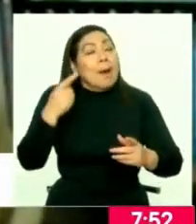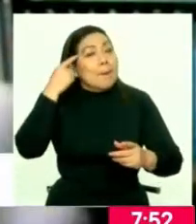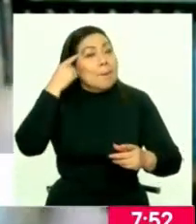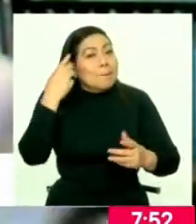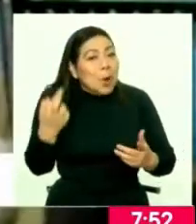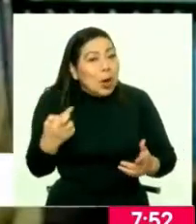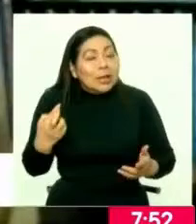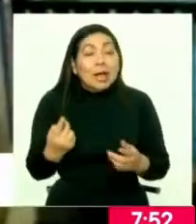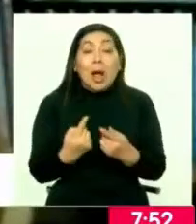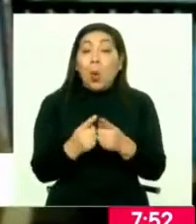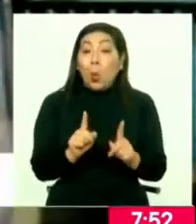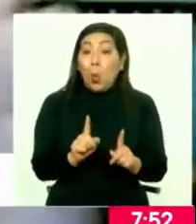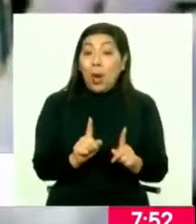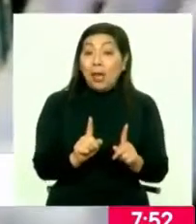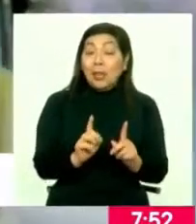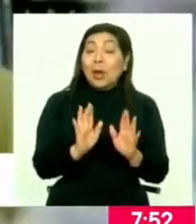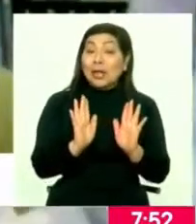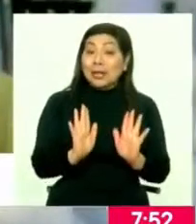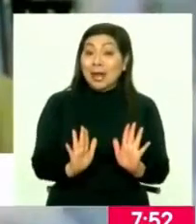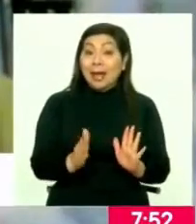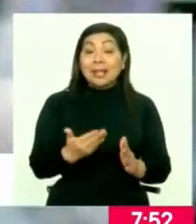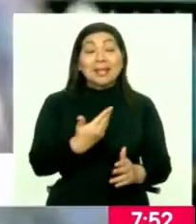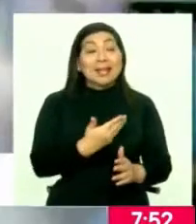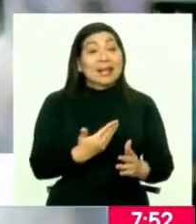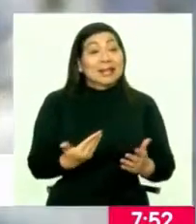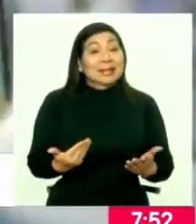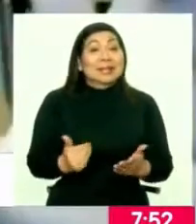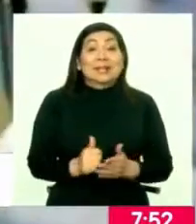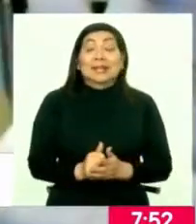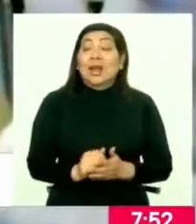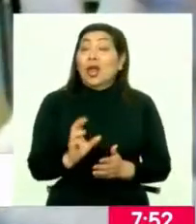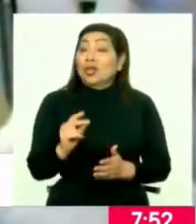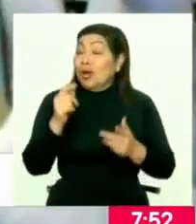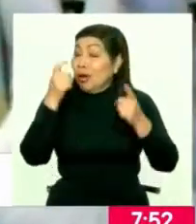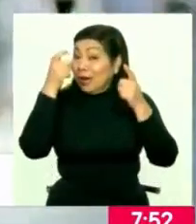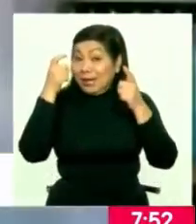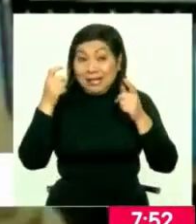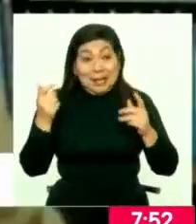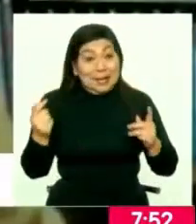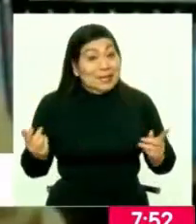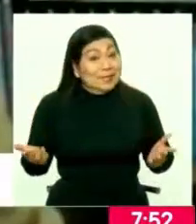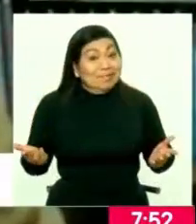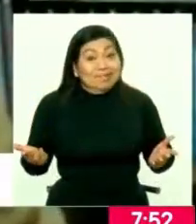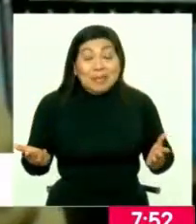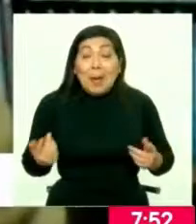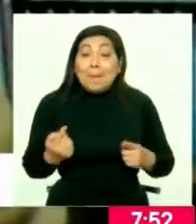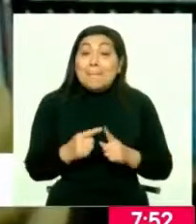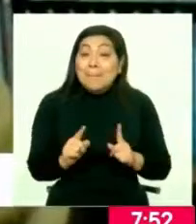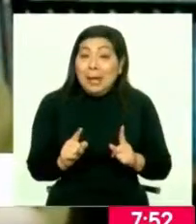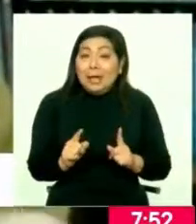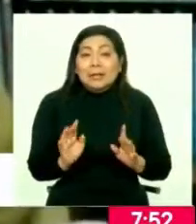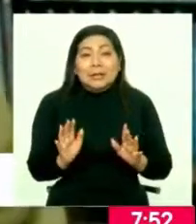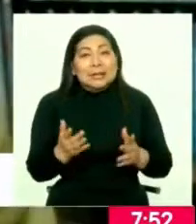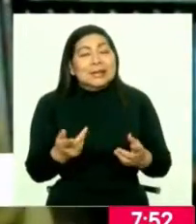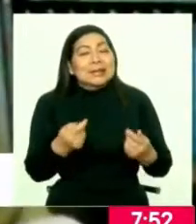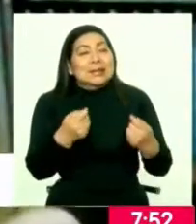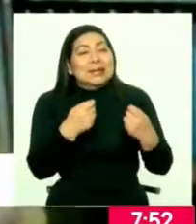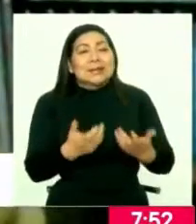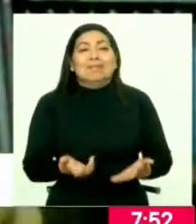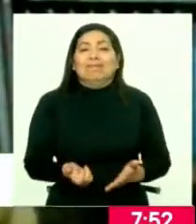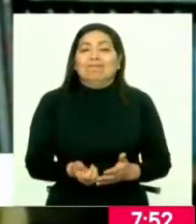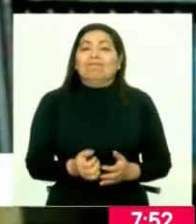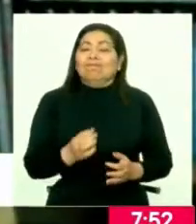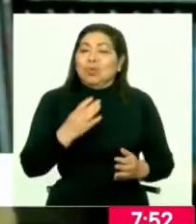política. Cuando ya tenemos presidentes y no reyes, ¿no? El presidente se ve más obligado a